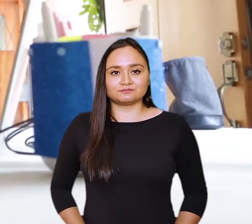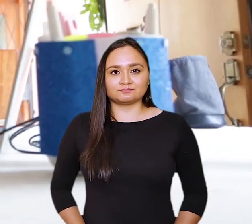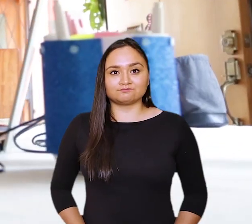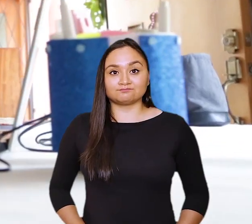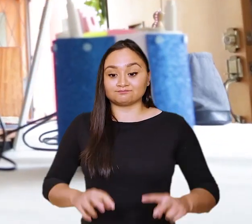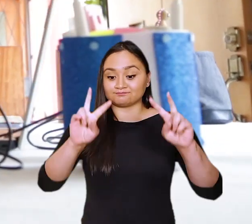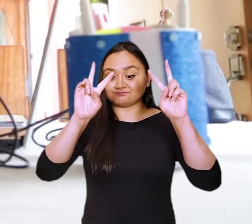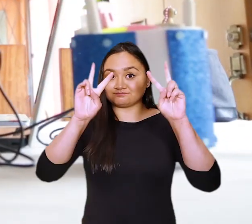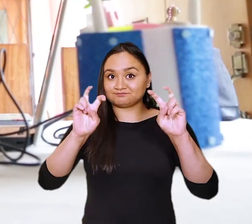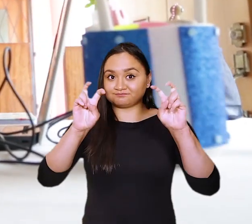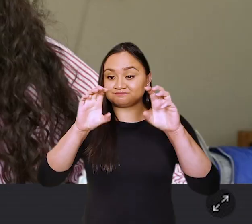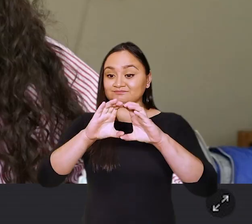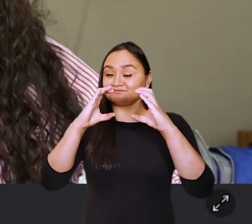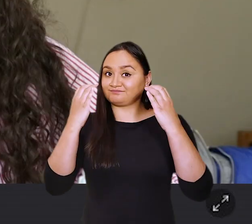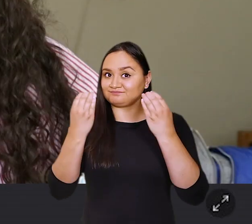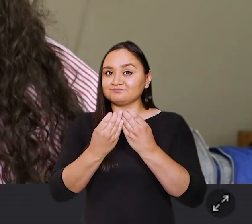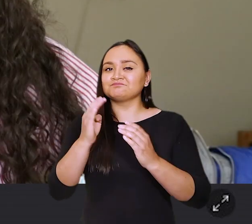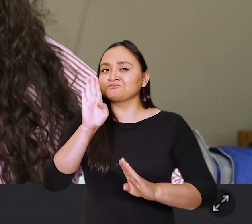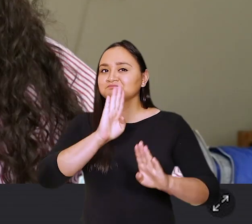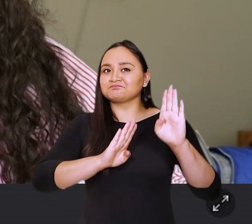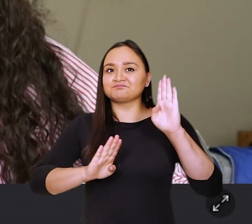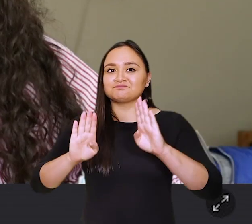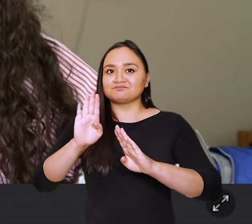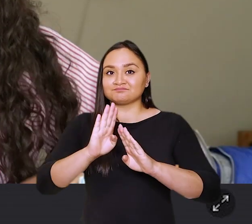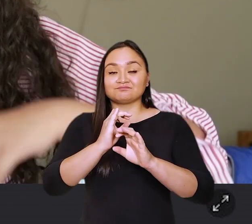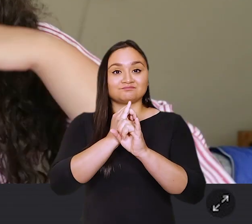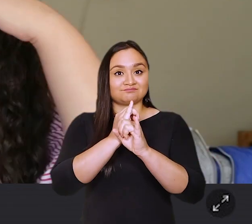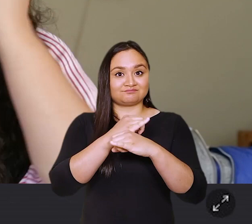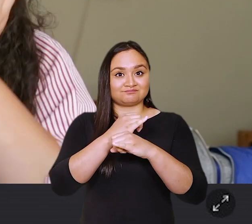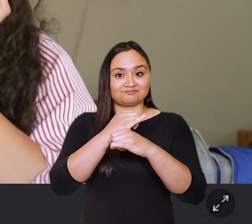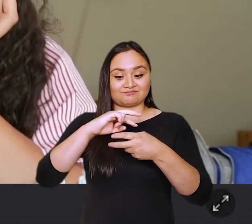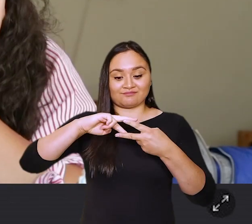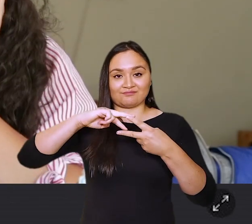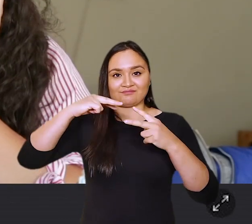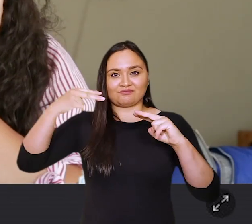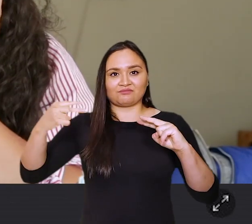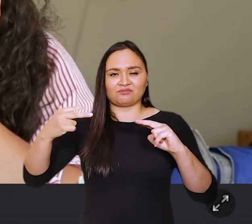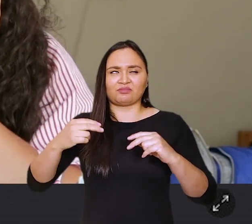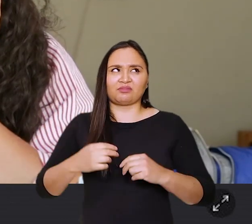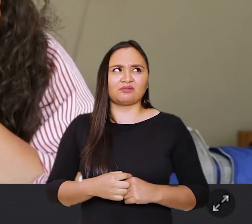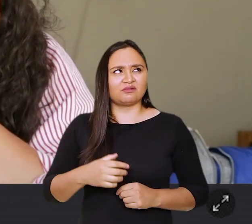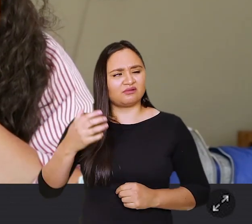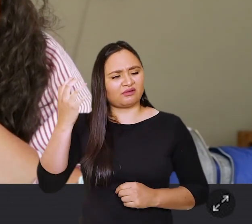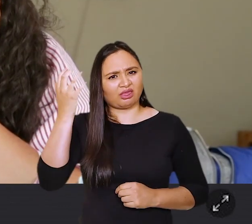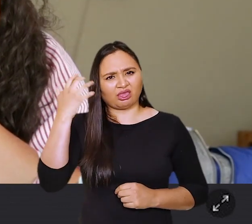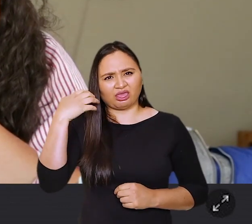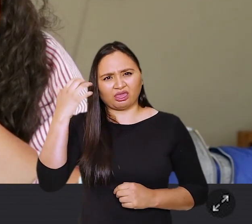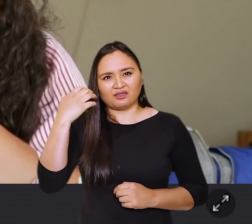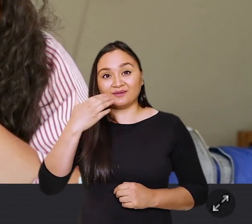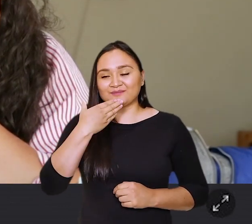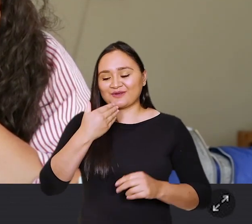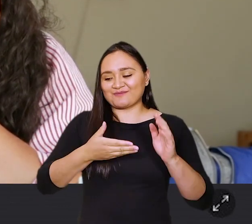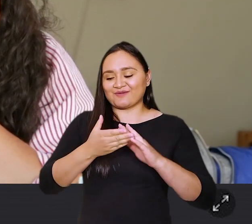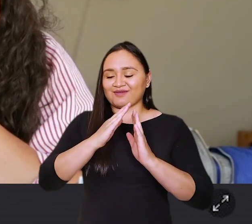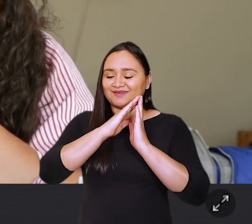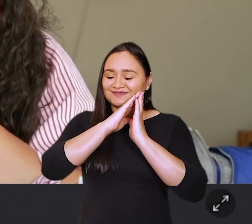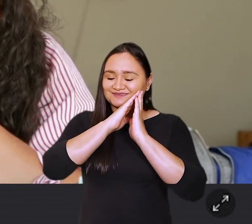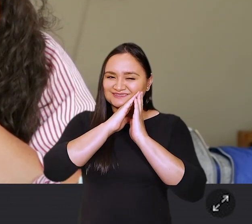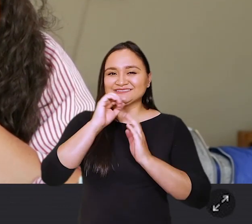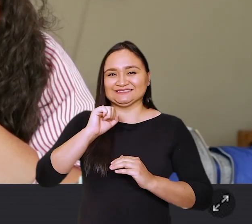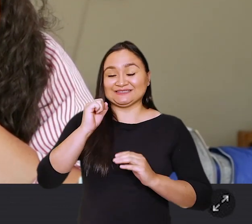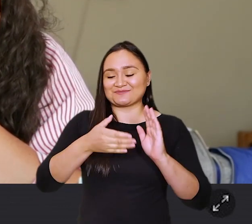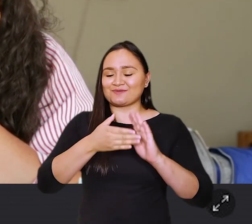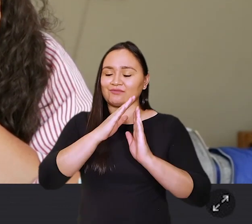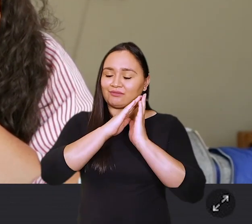El tema referido a la clase de biología es la ingeniería genética. Ay, ya me aburrí. Mejor me voy a